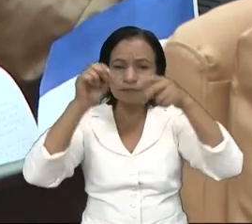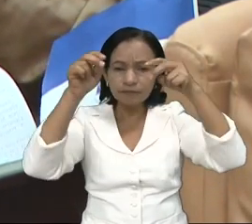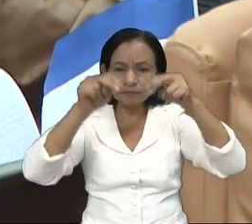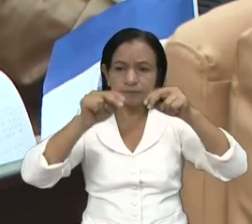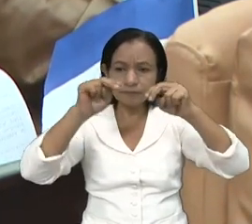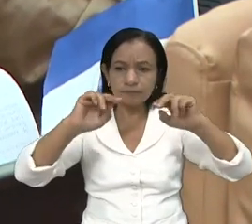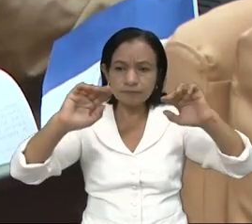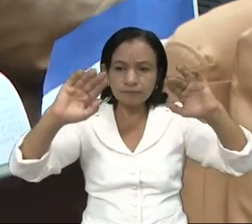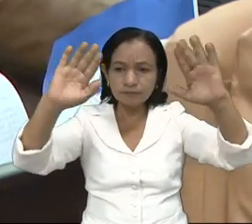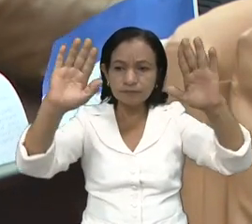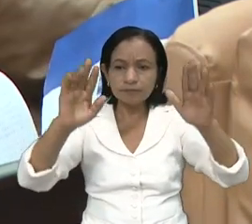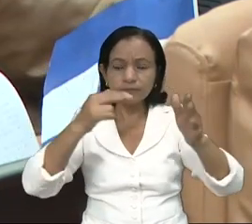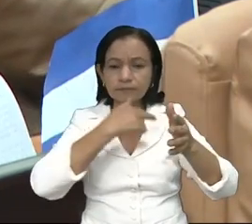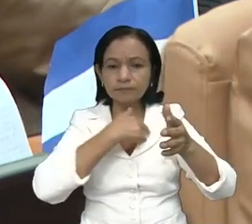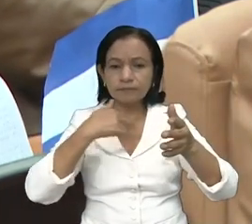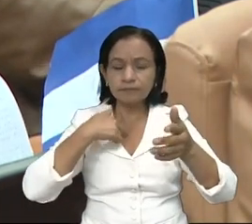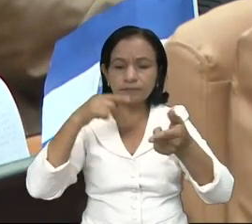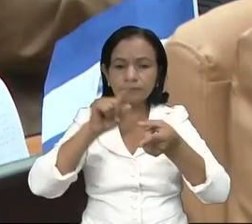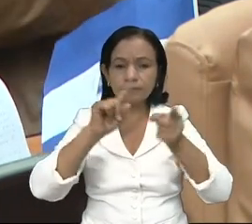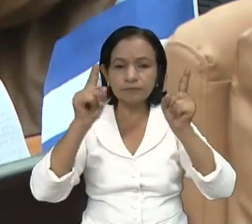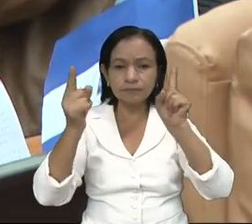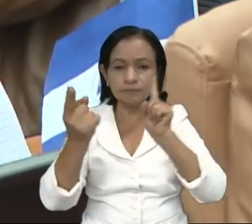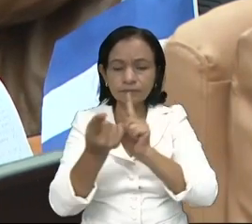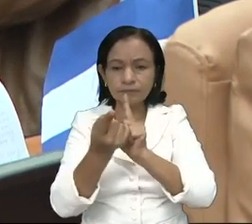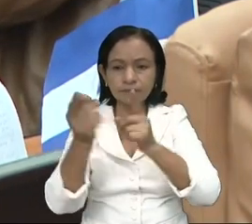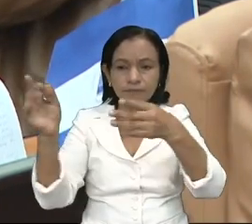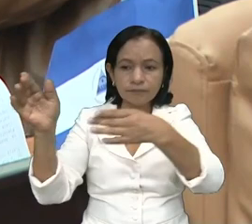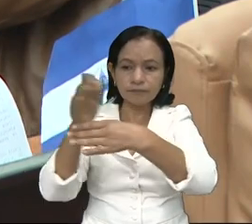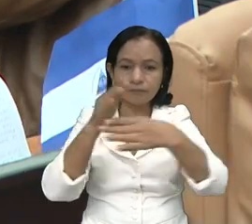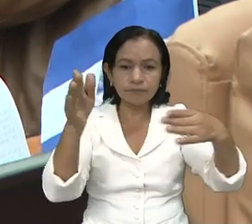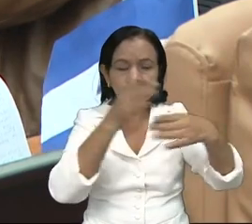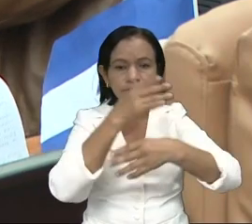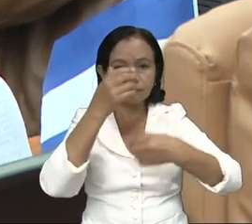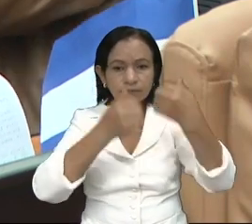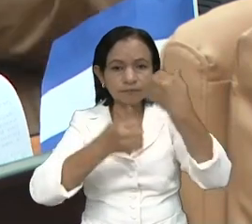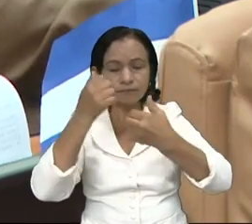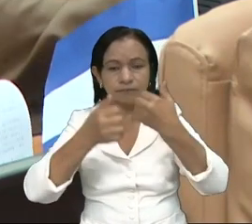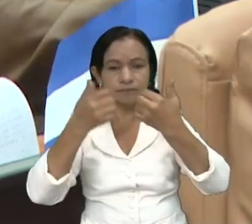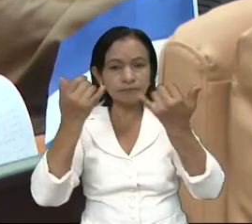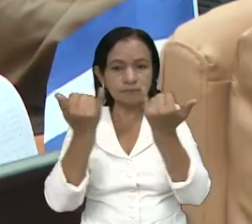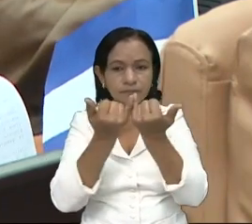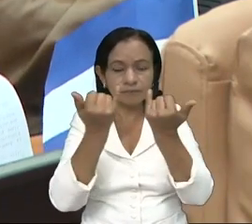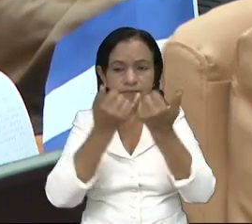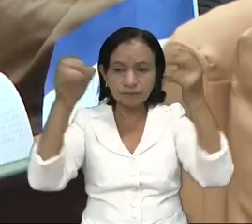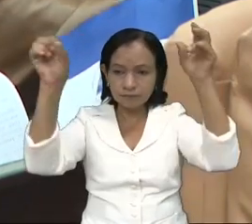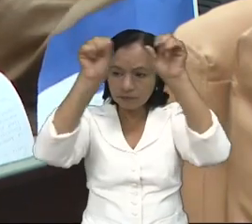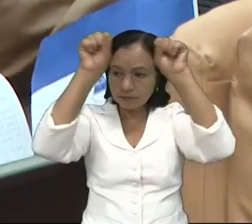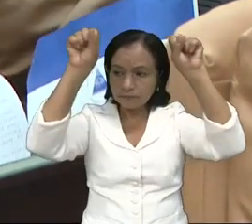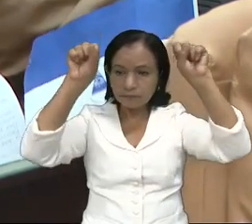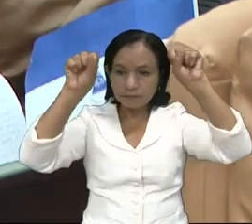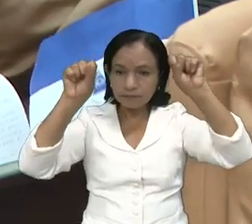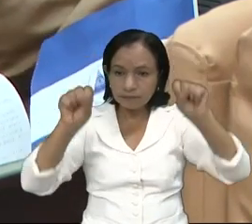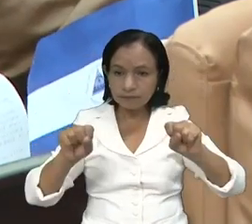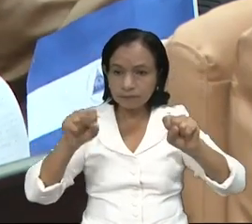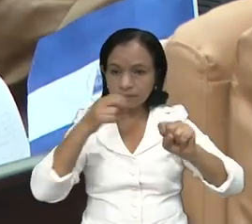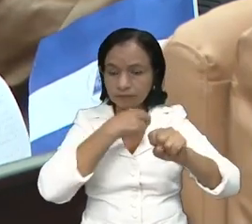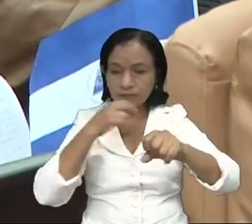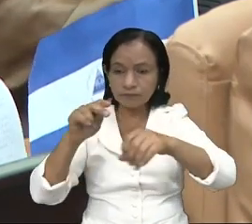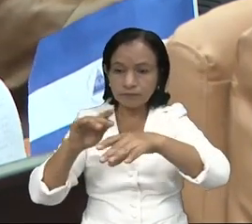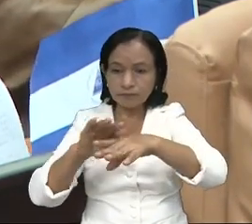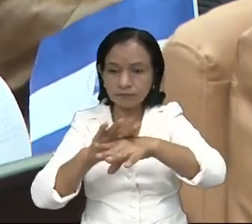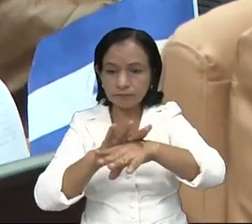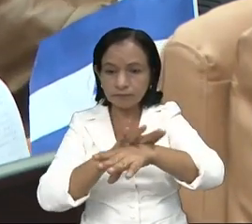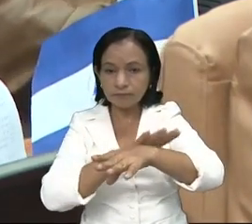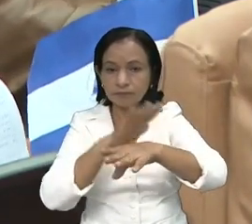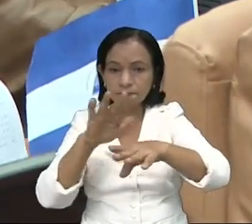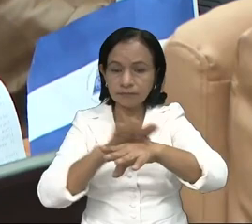ambiente, reducción del consumo de las energías y las campañas de capacitación y